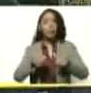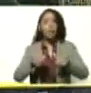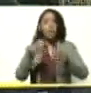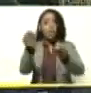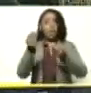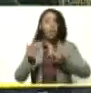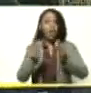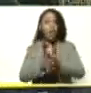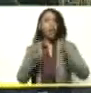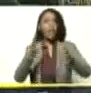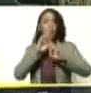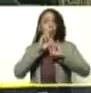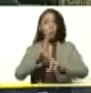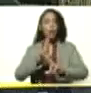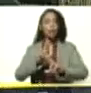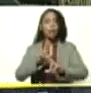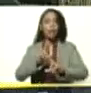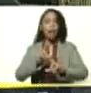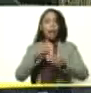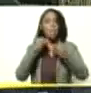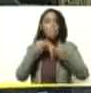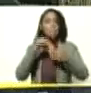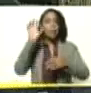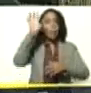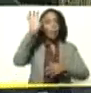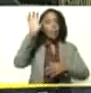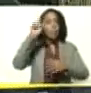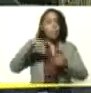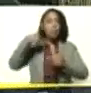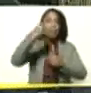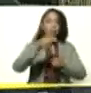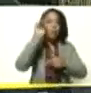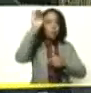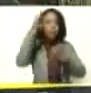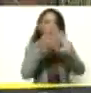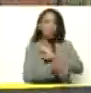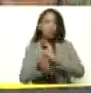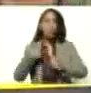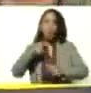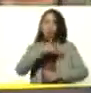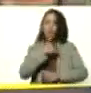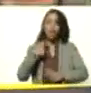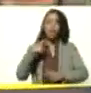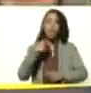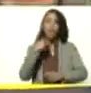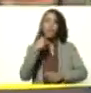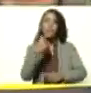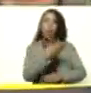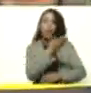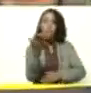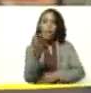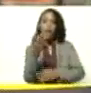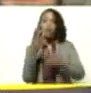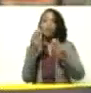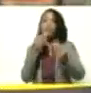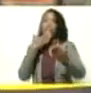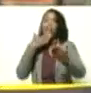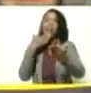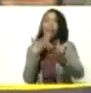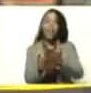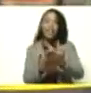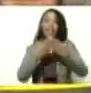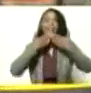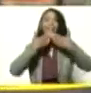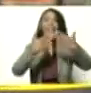los grandes resultados para el país del mañana solo me queda decirles a ustedes muchas gracias